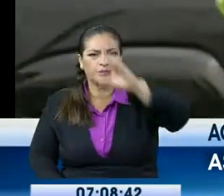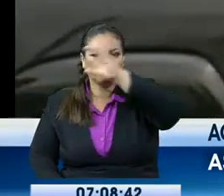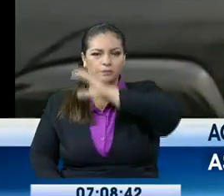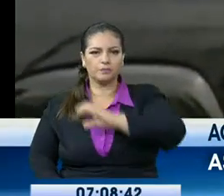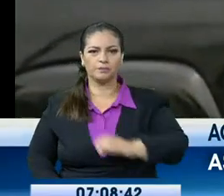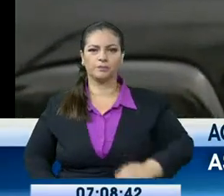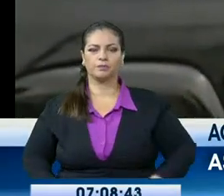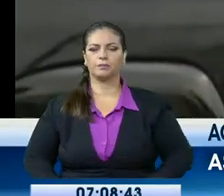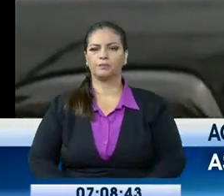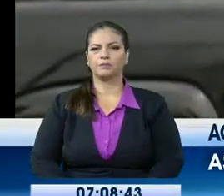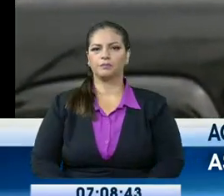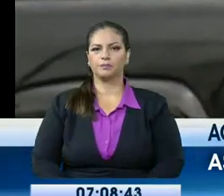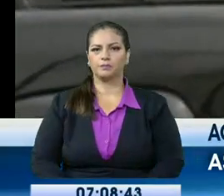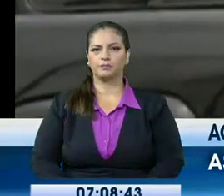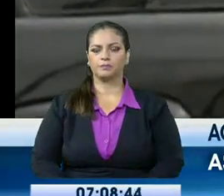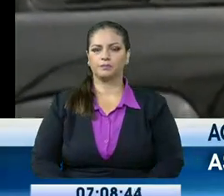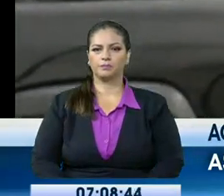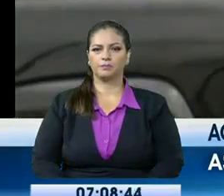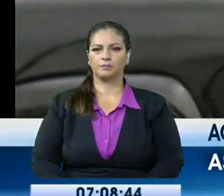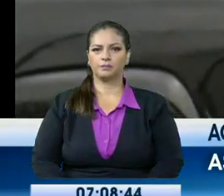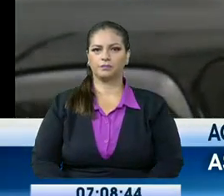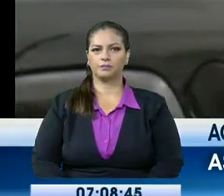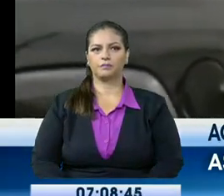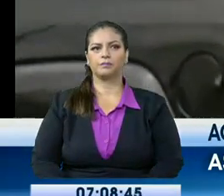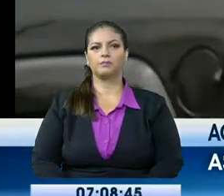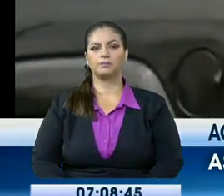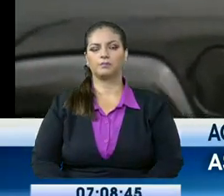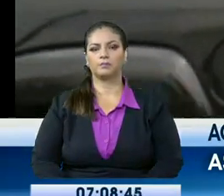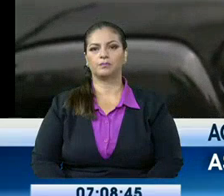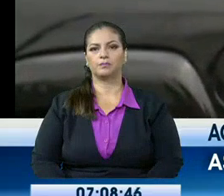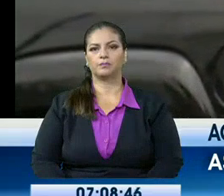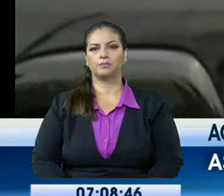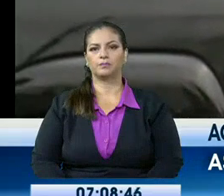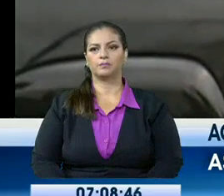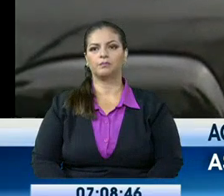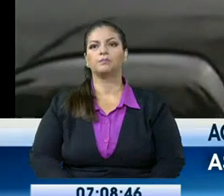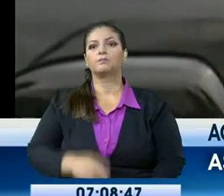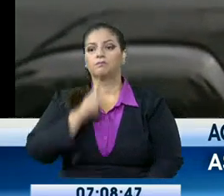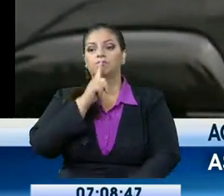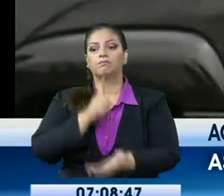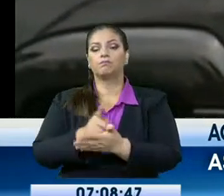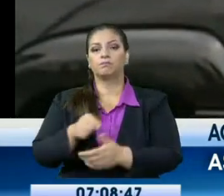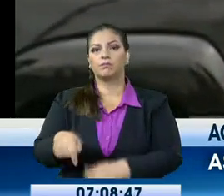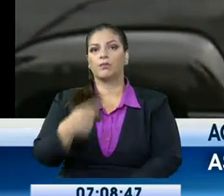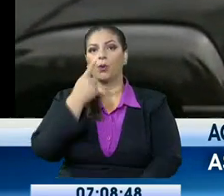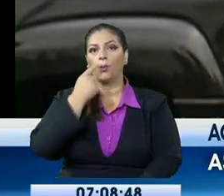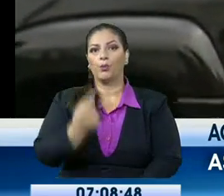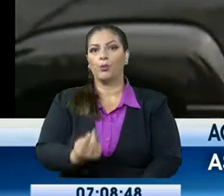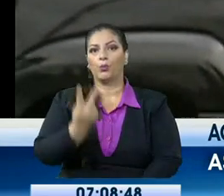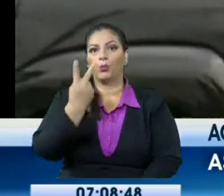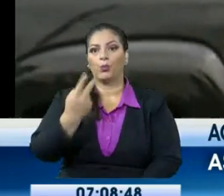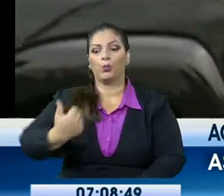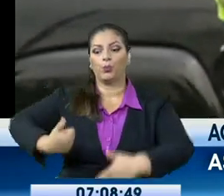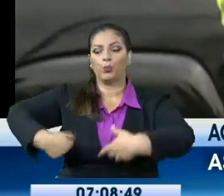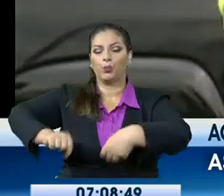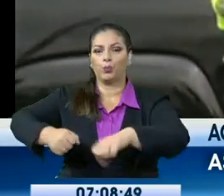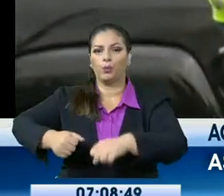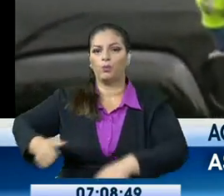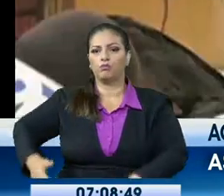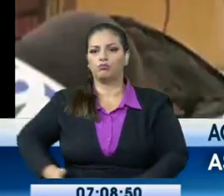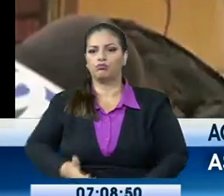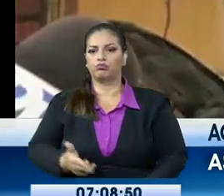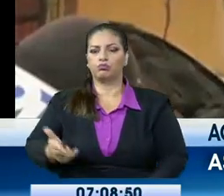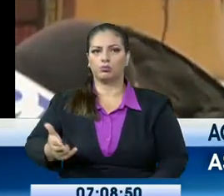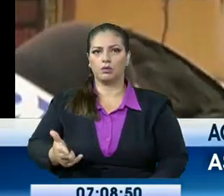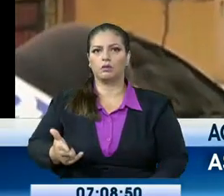en contra del herido con la intención de robar, de sustraerse las pertenencias. A esto el